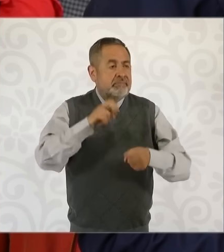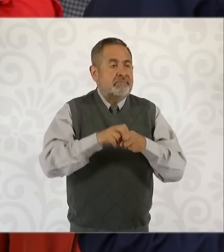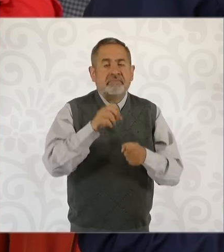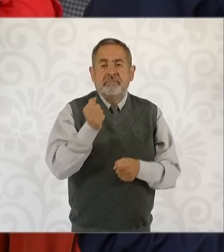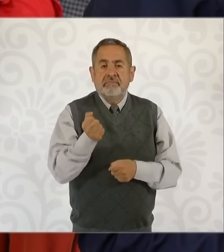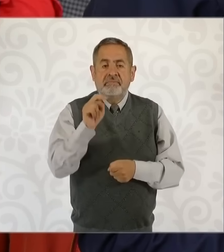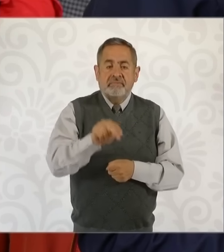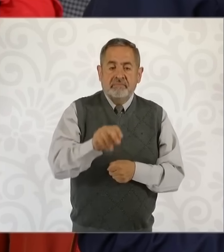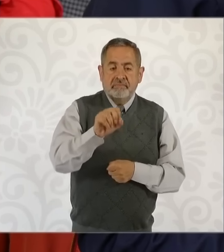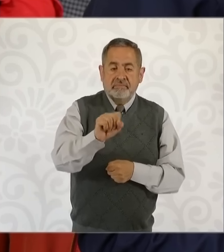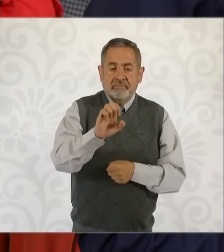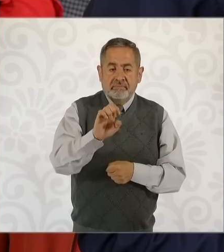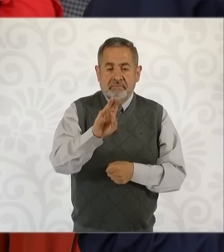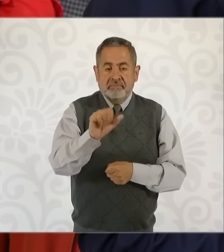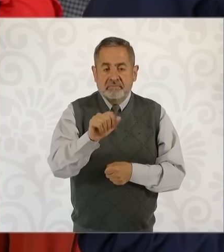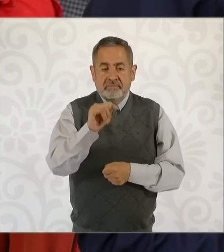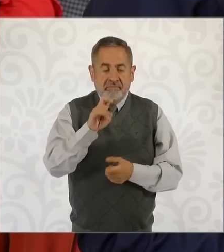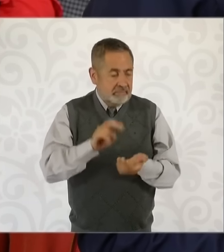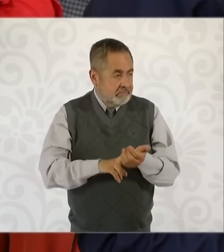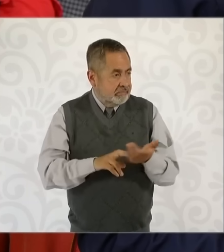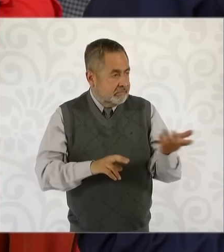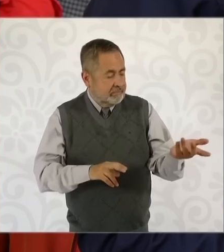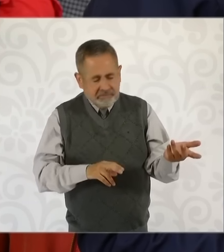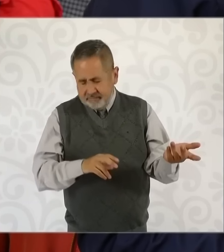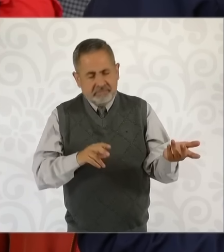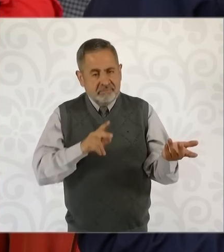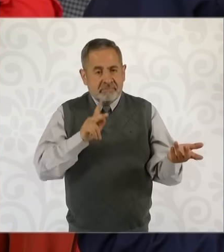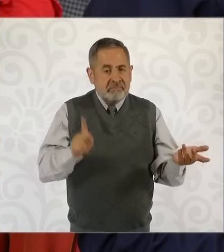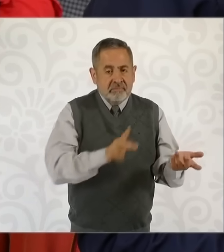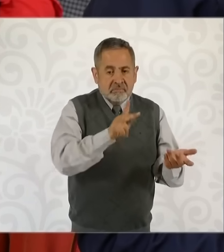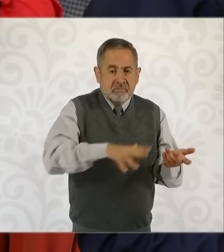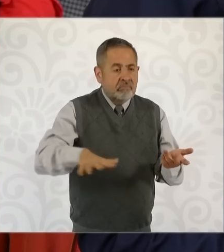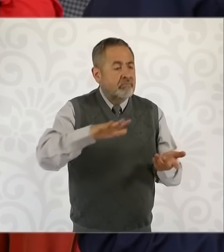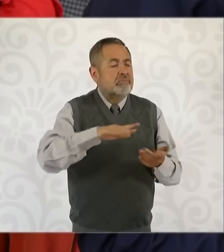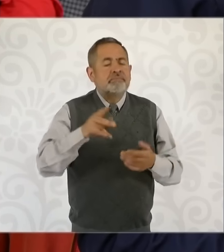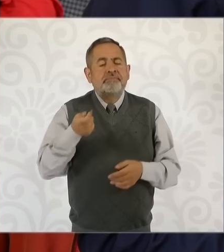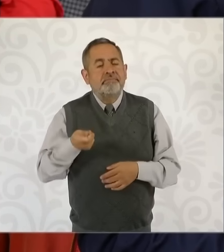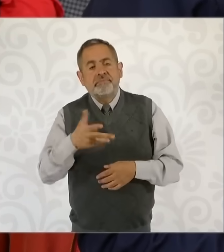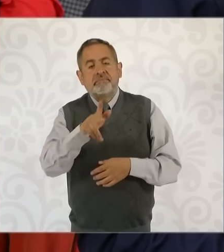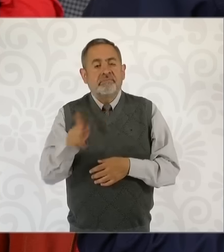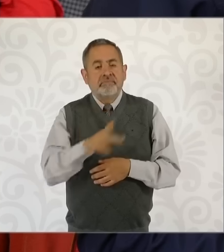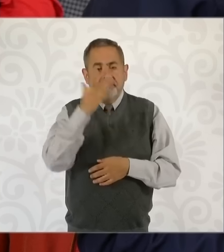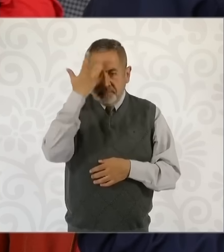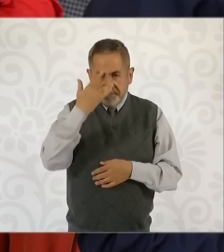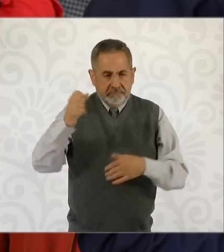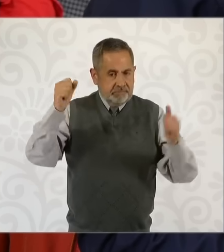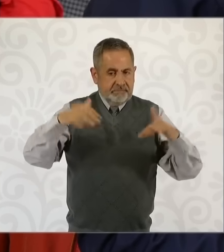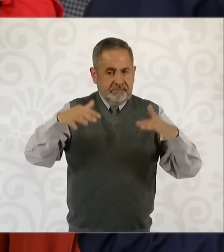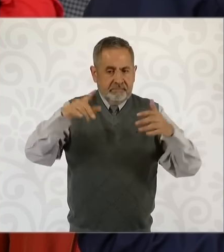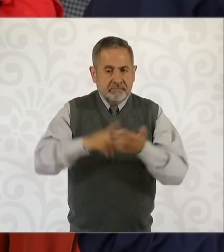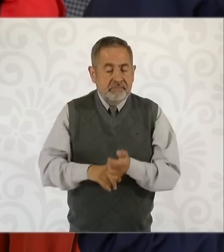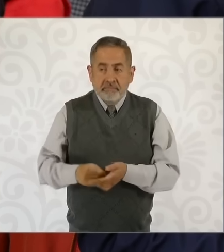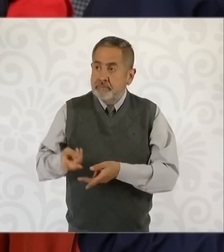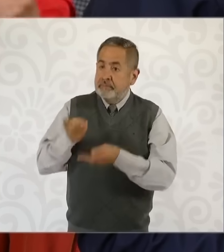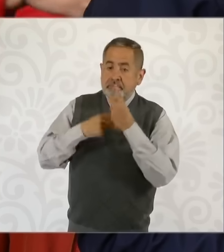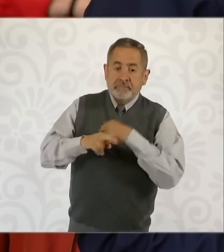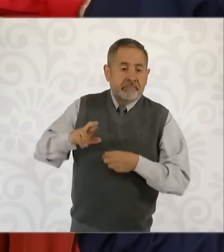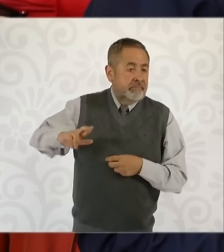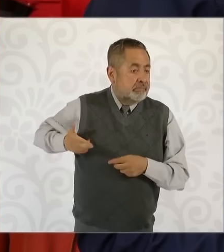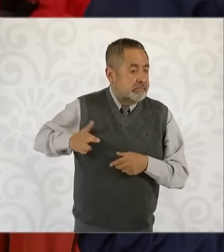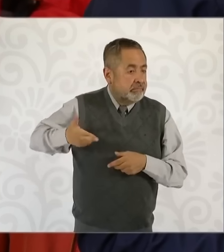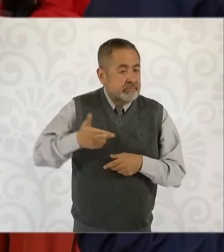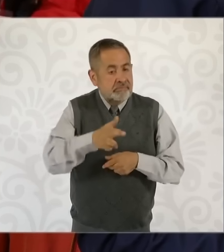del Oeste. San Sebastián del Oeste es un pueblo mágico. Viene viajando el río